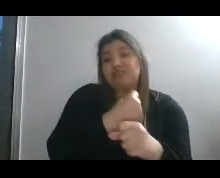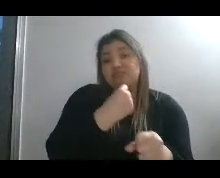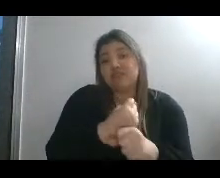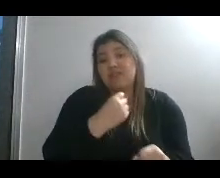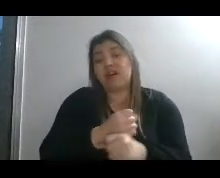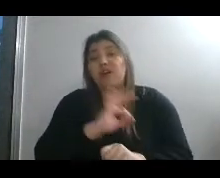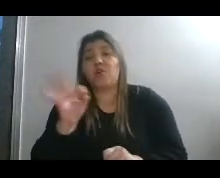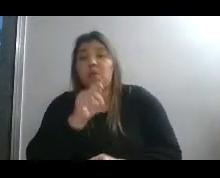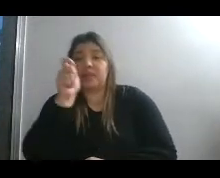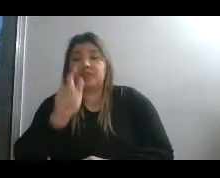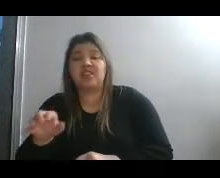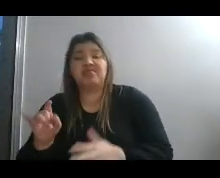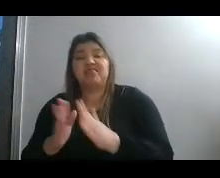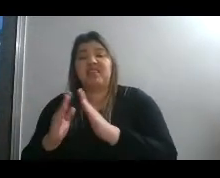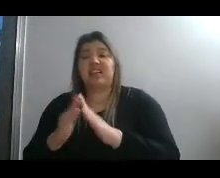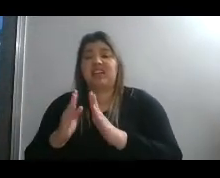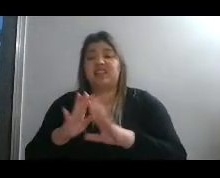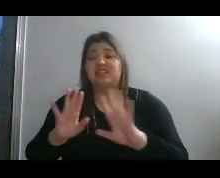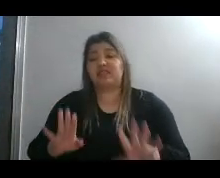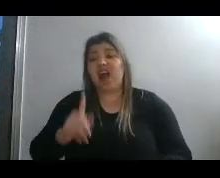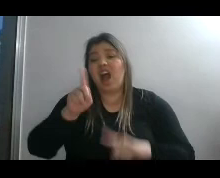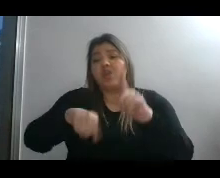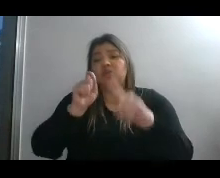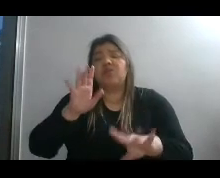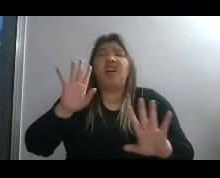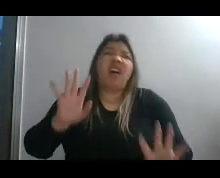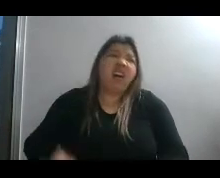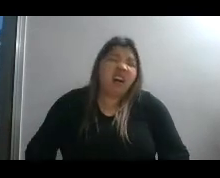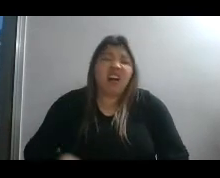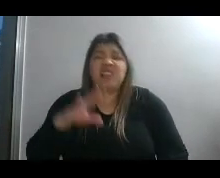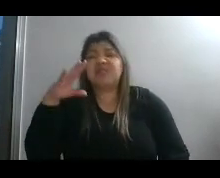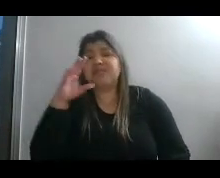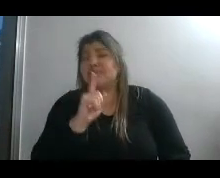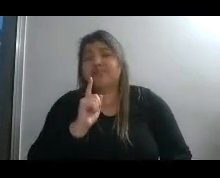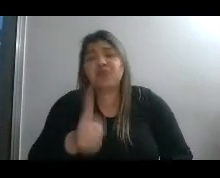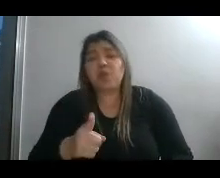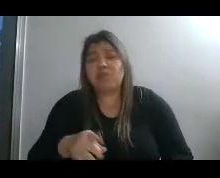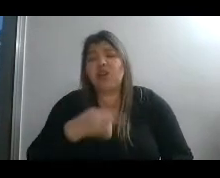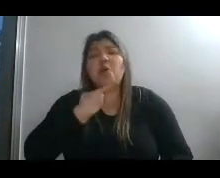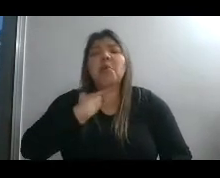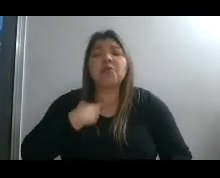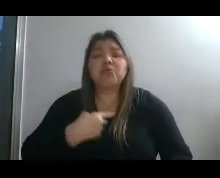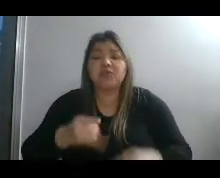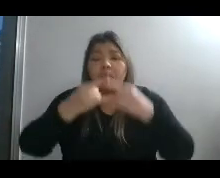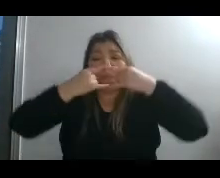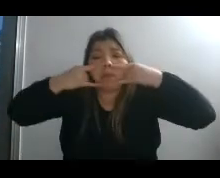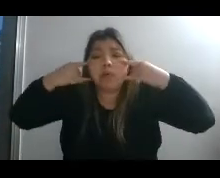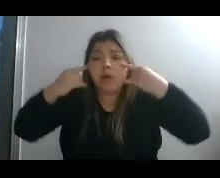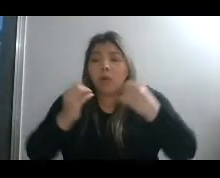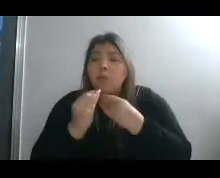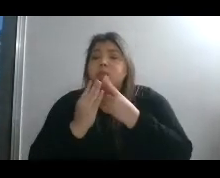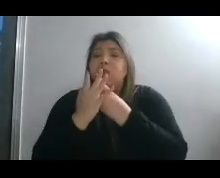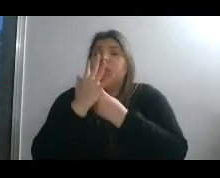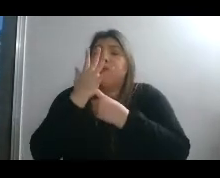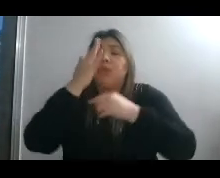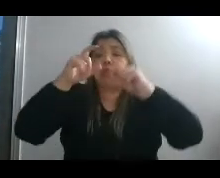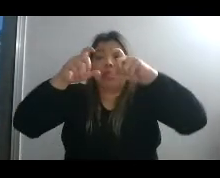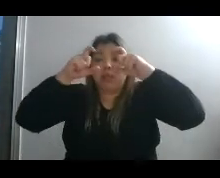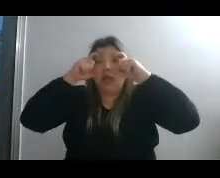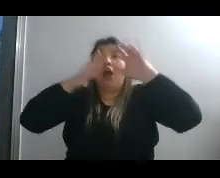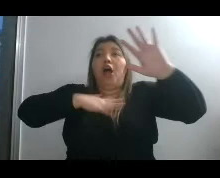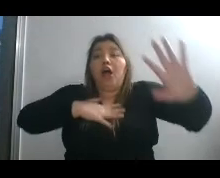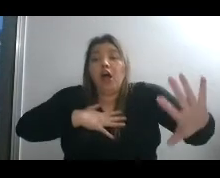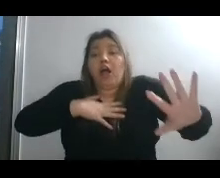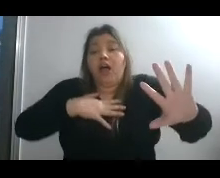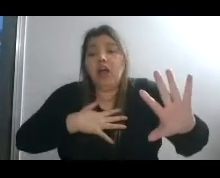es que siempre me dicen, Noelia, es que se me empañan las gafas, no sé cómo hacer, qué pasa, que es que yo no sé usar esa mascarilla, me estoy ahogando,